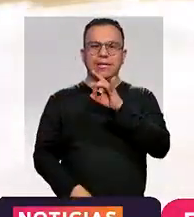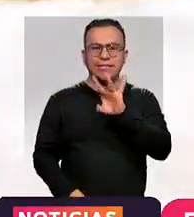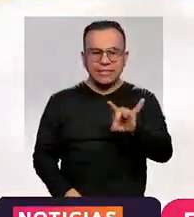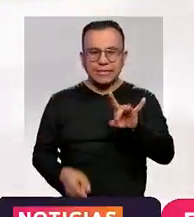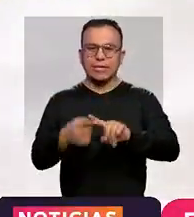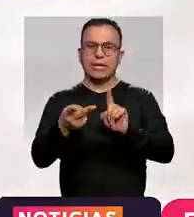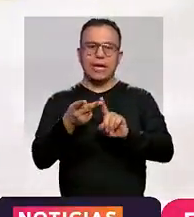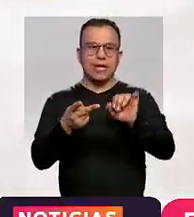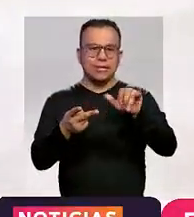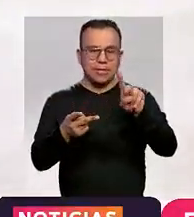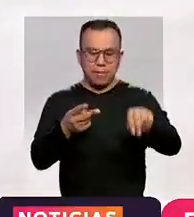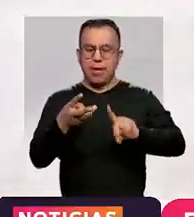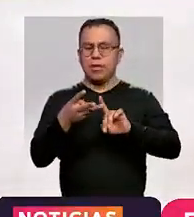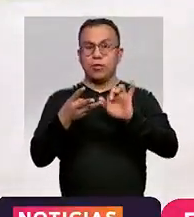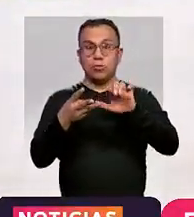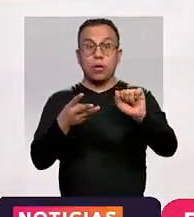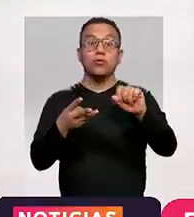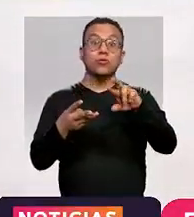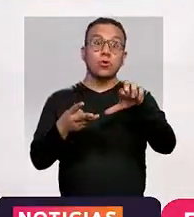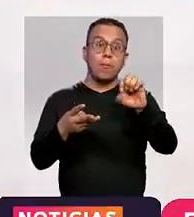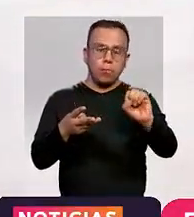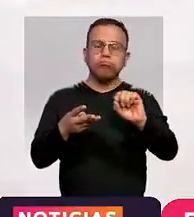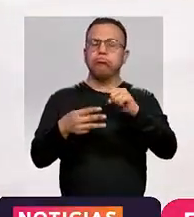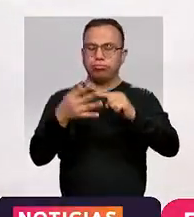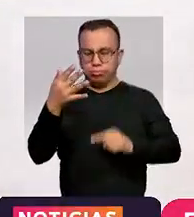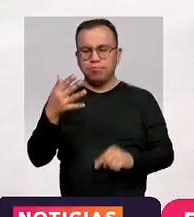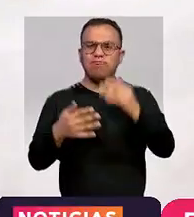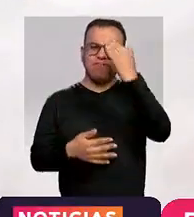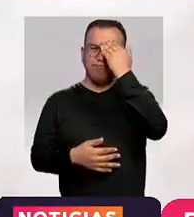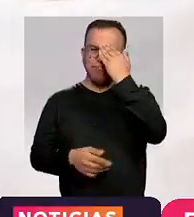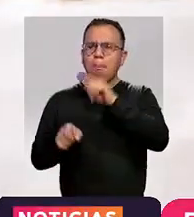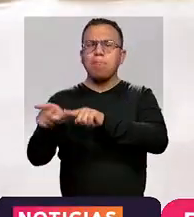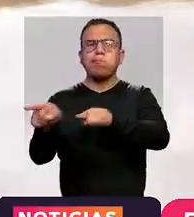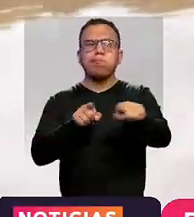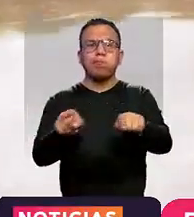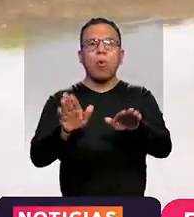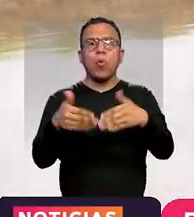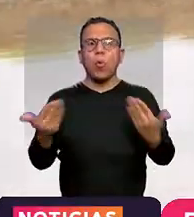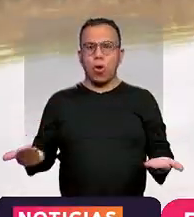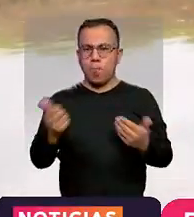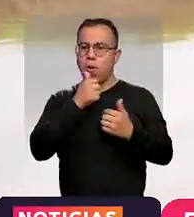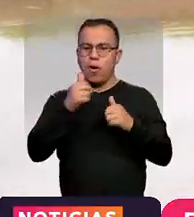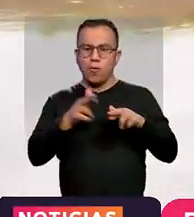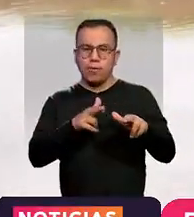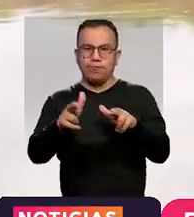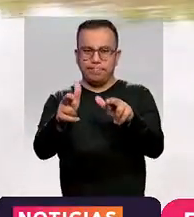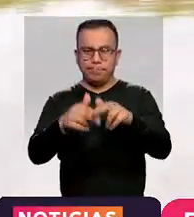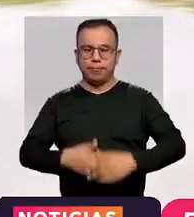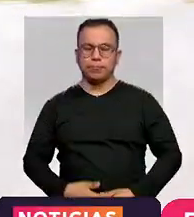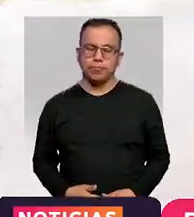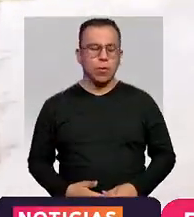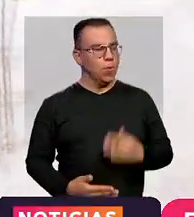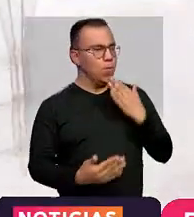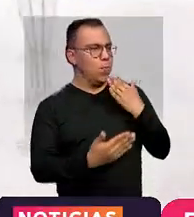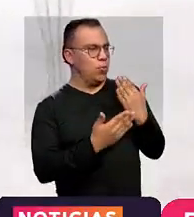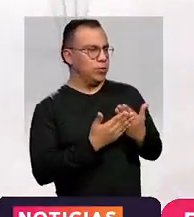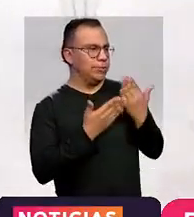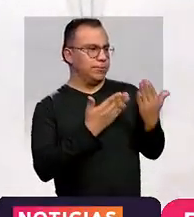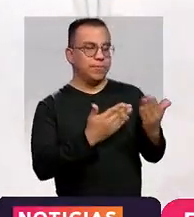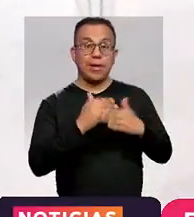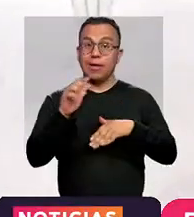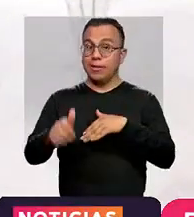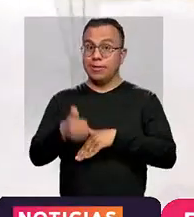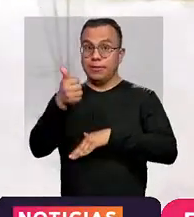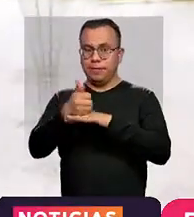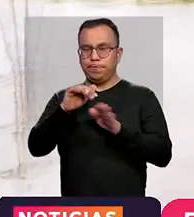Cajicá, Gachancipato, Cancipá, Sopó, para también identificar en terreno los niveles del río. Directora, muchas gracias, y también tenemos a la